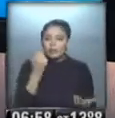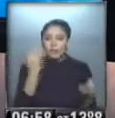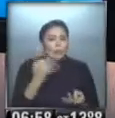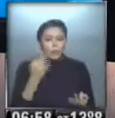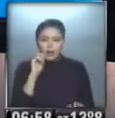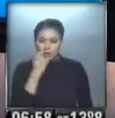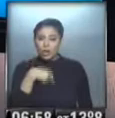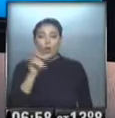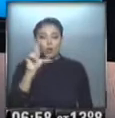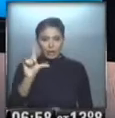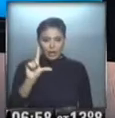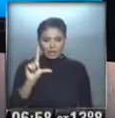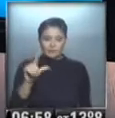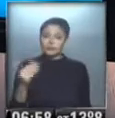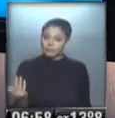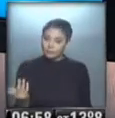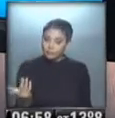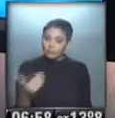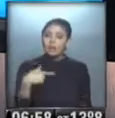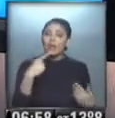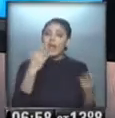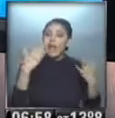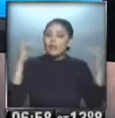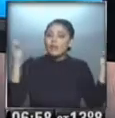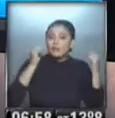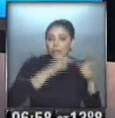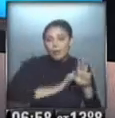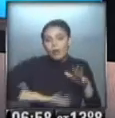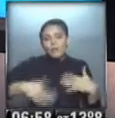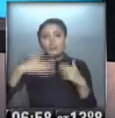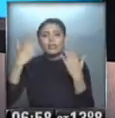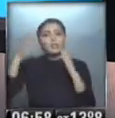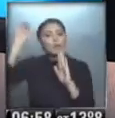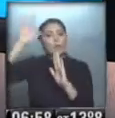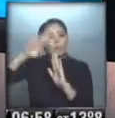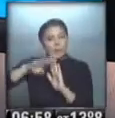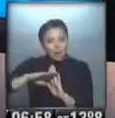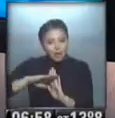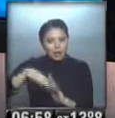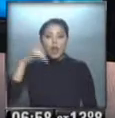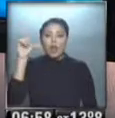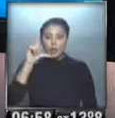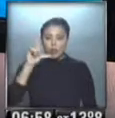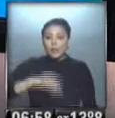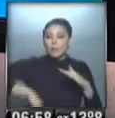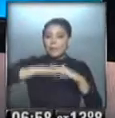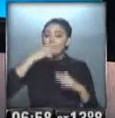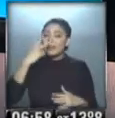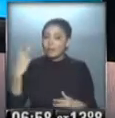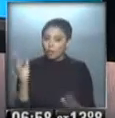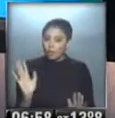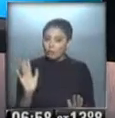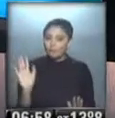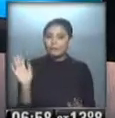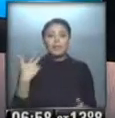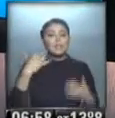lindo que va a estar. El lunes, como pasa un frente de aire frío, se viene el descenso de temperatura. El lunes, 22 solo.